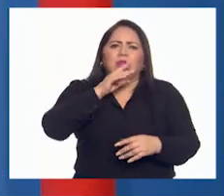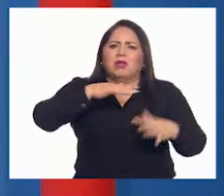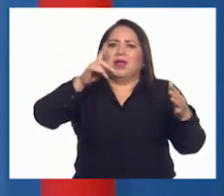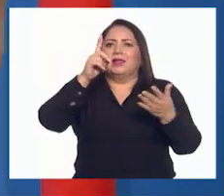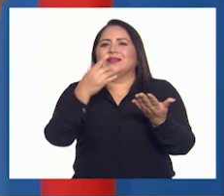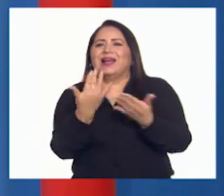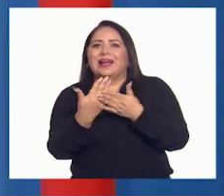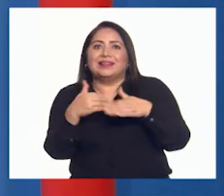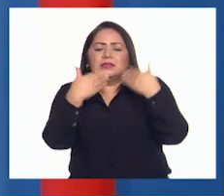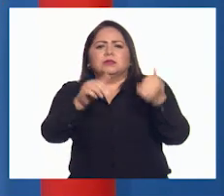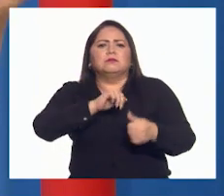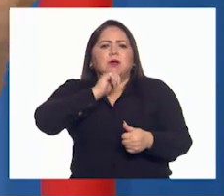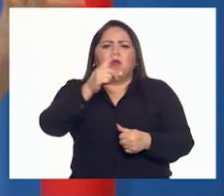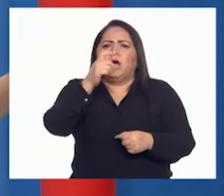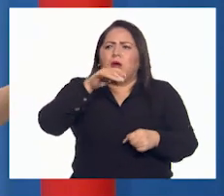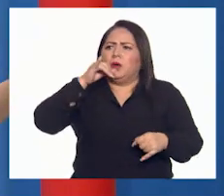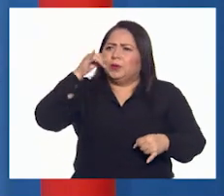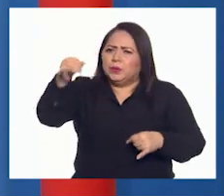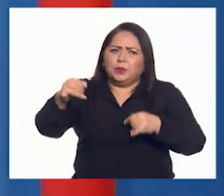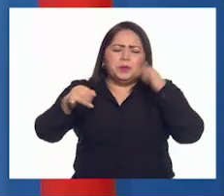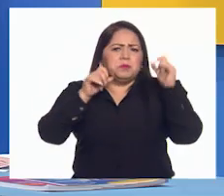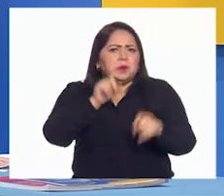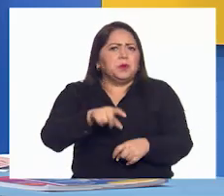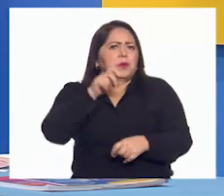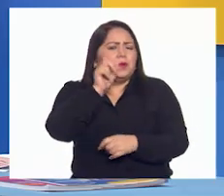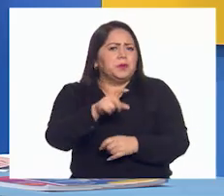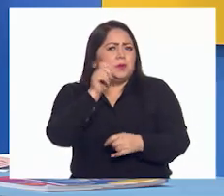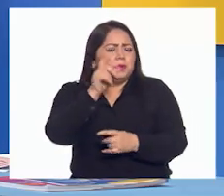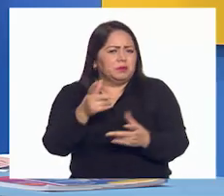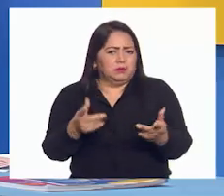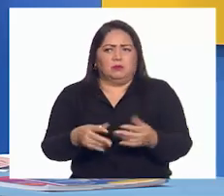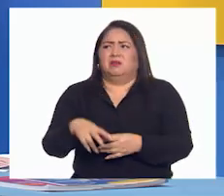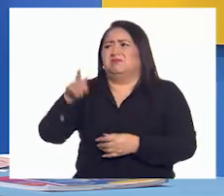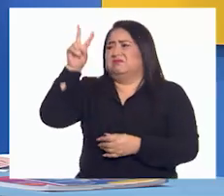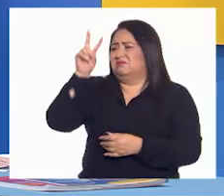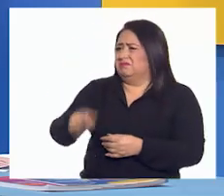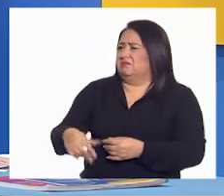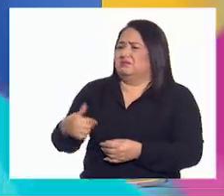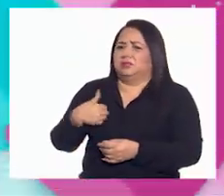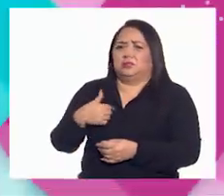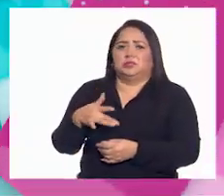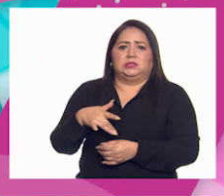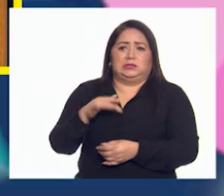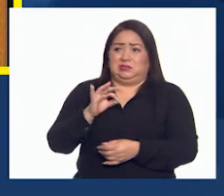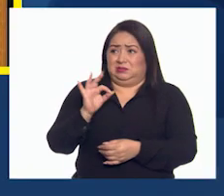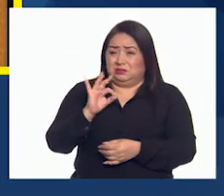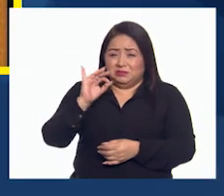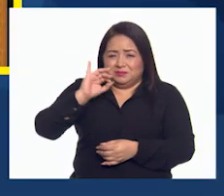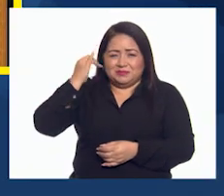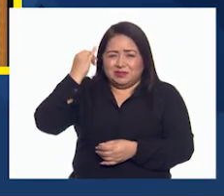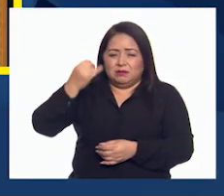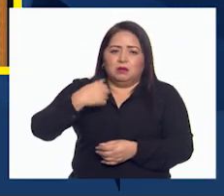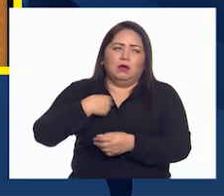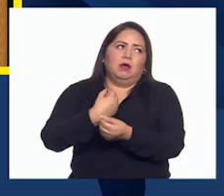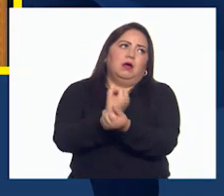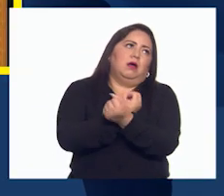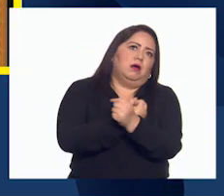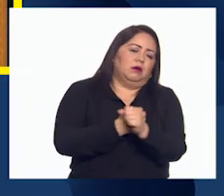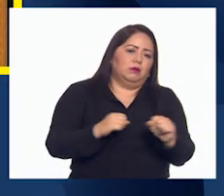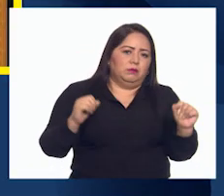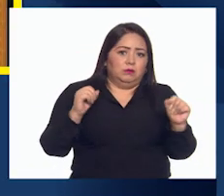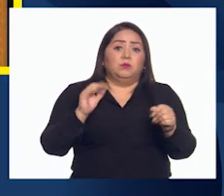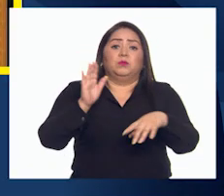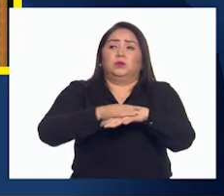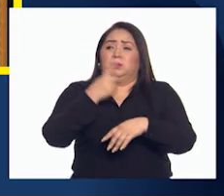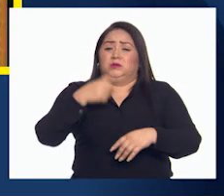la hora de llegar a las tan prometidas Indias. Ay, yo me sentiría abrumada, porque a pesar de que la gran